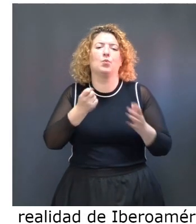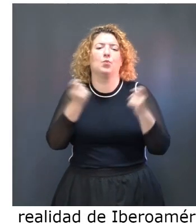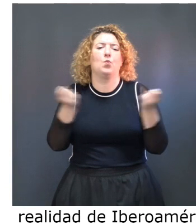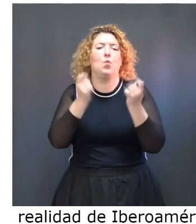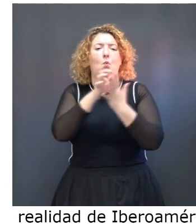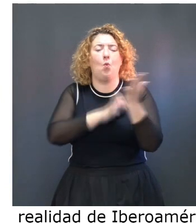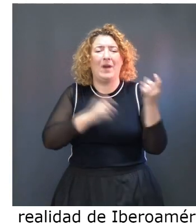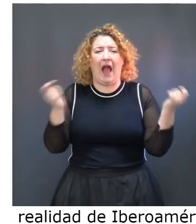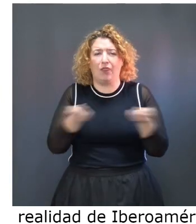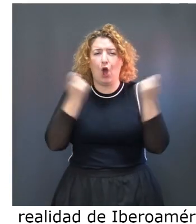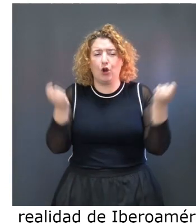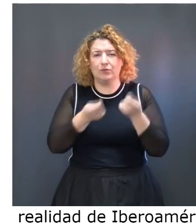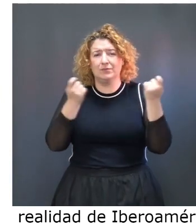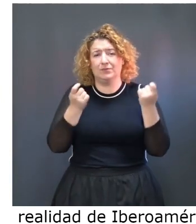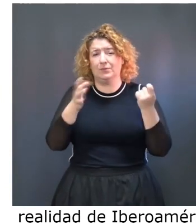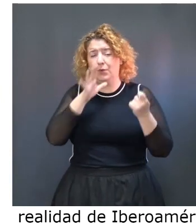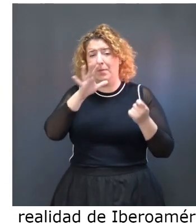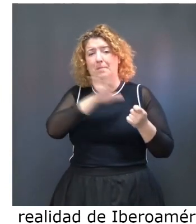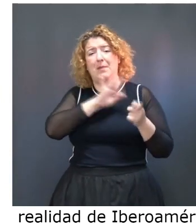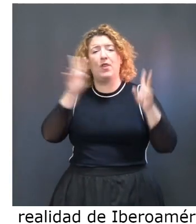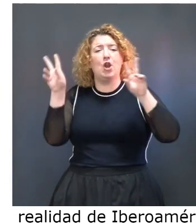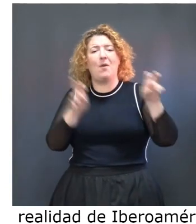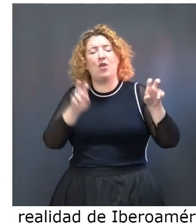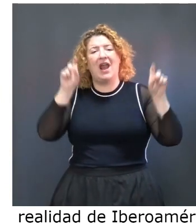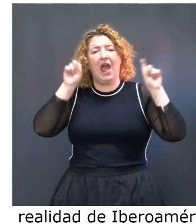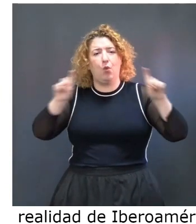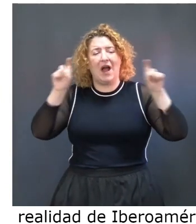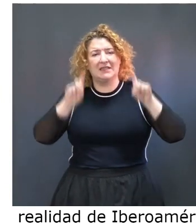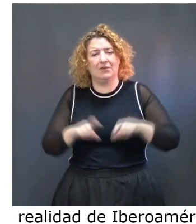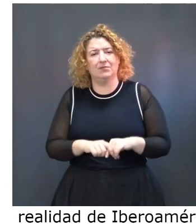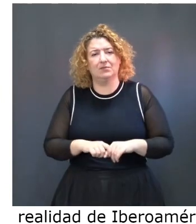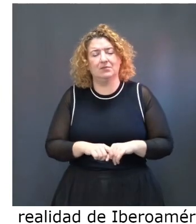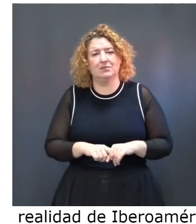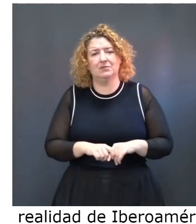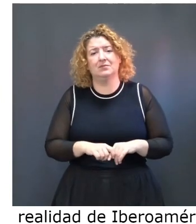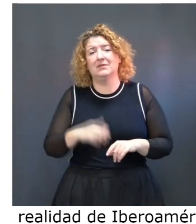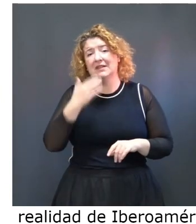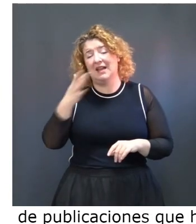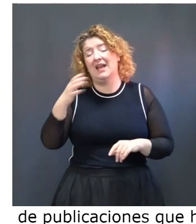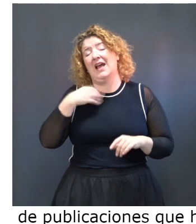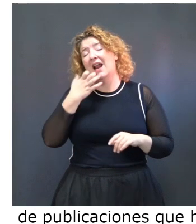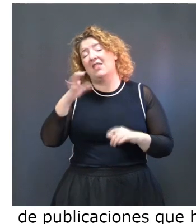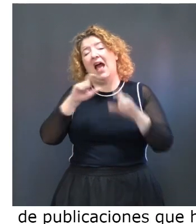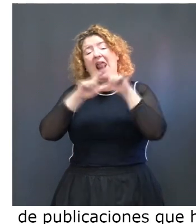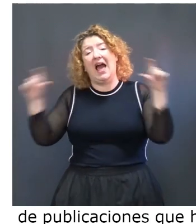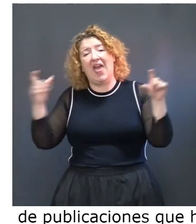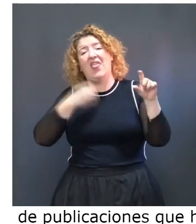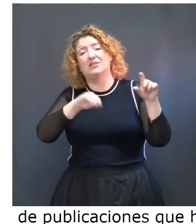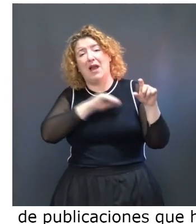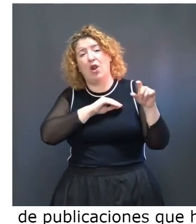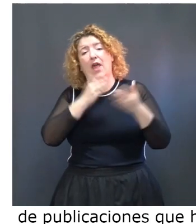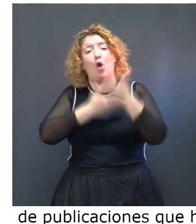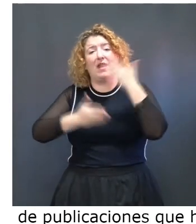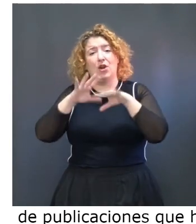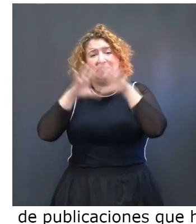que ha salido a raíz de un premio de innovación educativa que empezó con ayuda de la Agencia Española de Cooperación Internacional y luego se